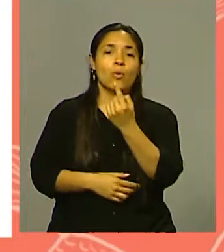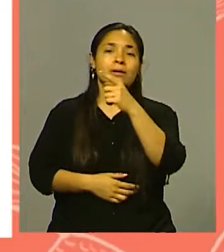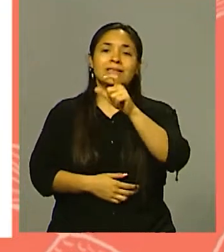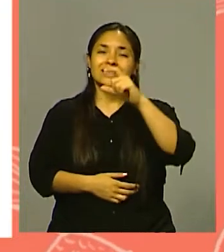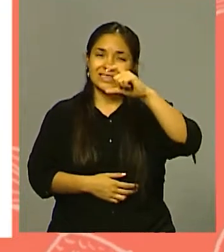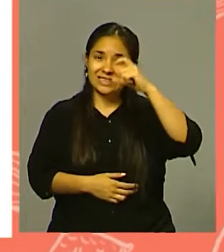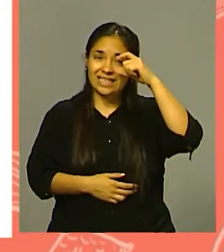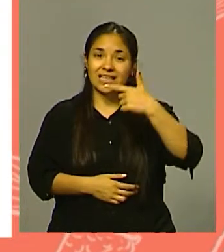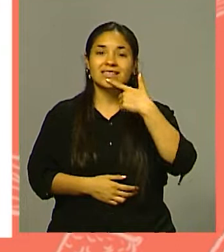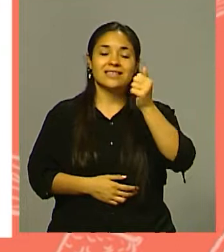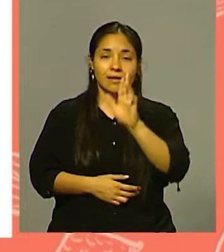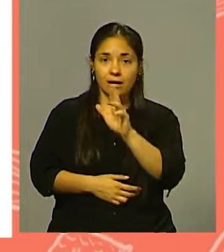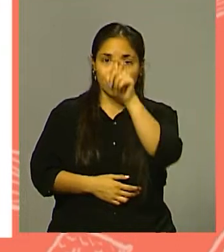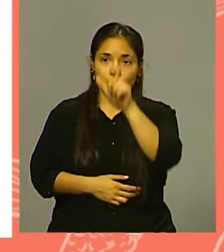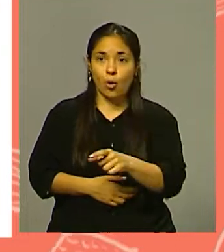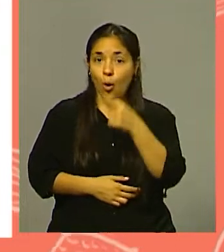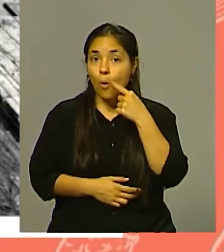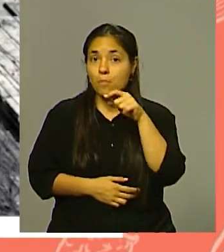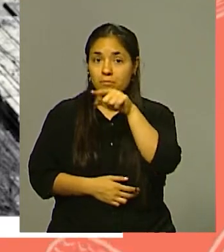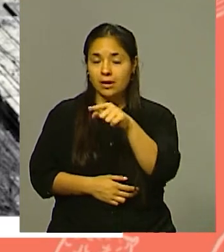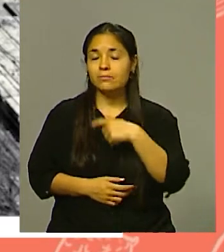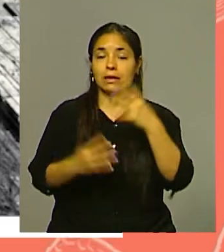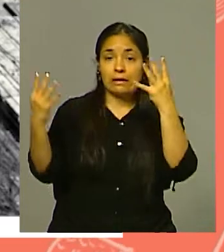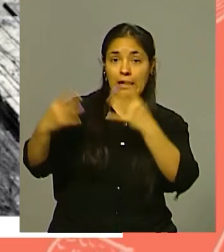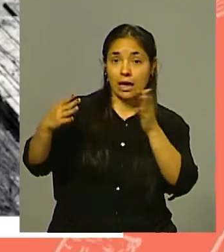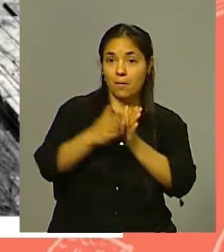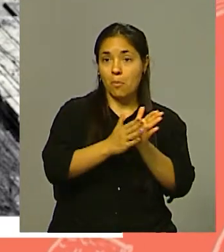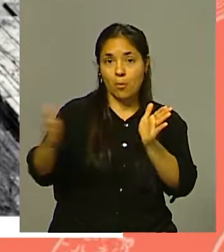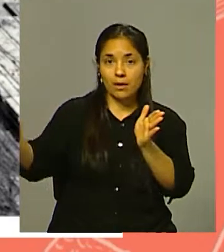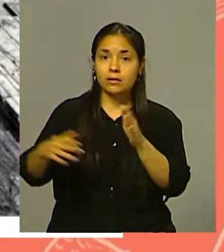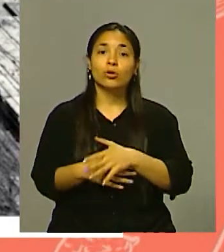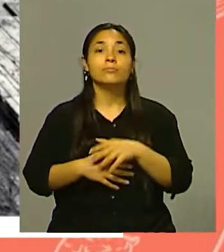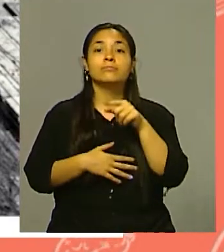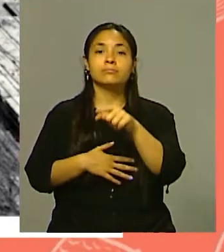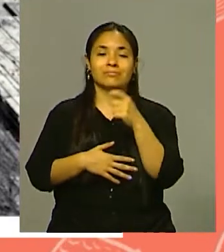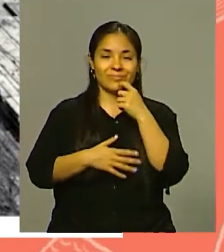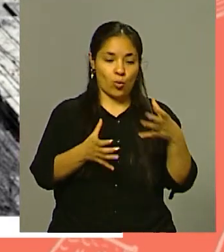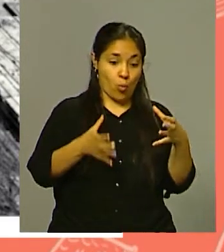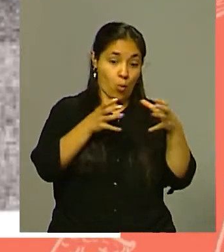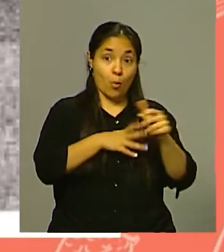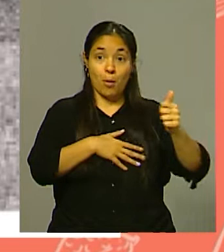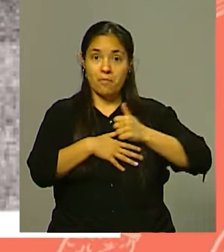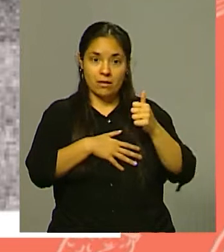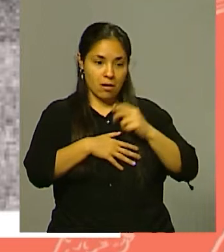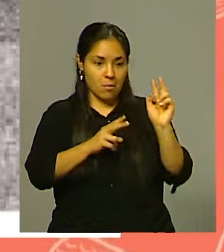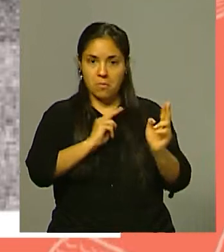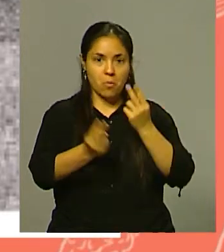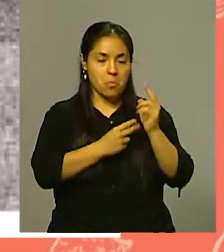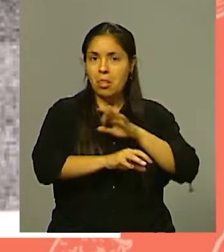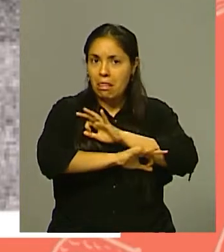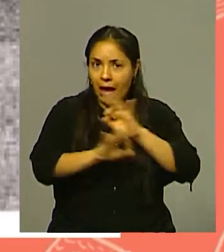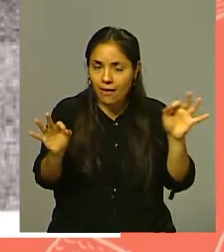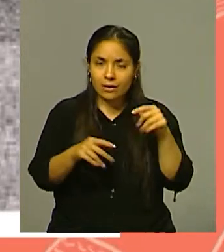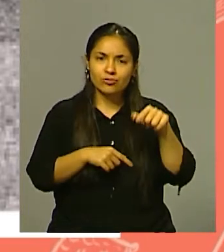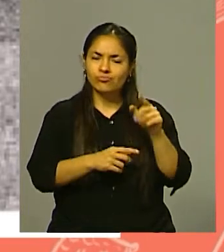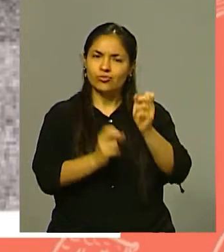Orquín, que durante la guerra lo que llamaba la atención es que no se le murió nadie en su pelotón, algo que fue sorprendente. Es por eso